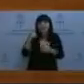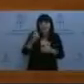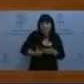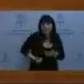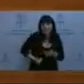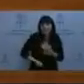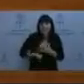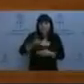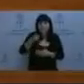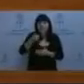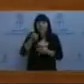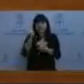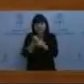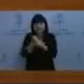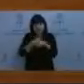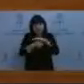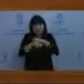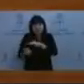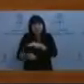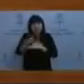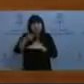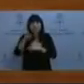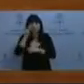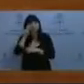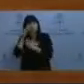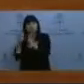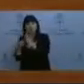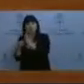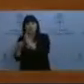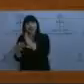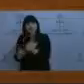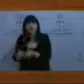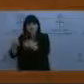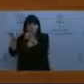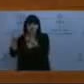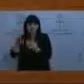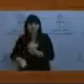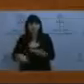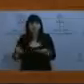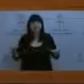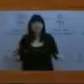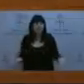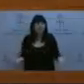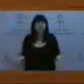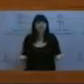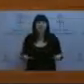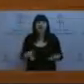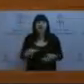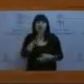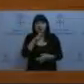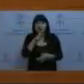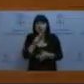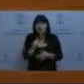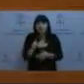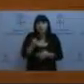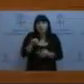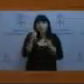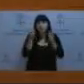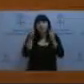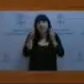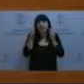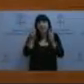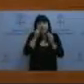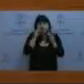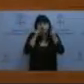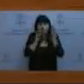turismo de calidad Pero para eso efectivamente Y fíjese Le voy a dar también la razón Estamos hasta la enés Estamos en la enésima oportunidad De formación turística En